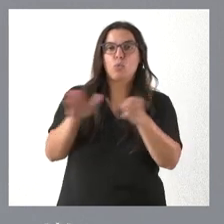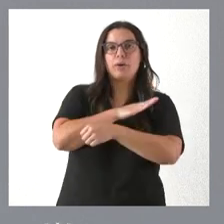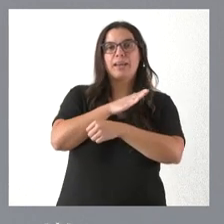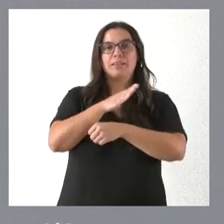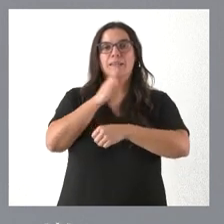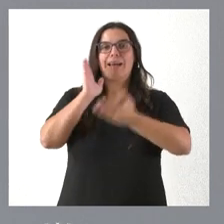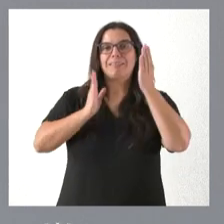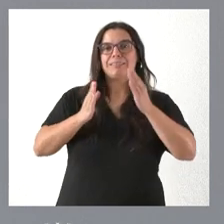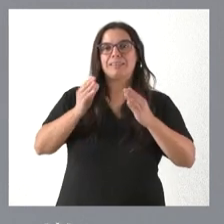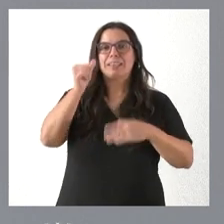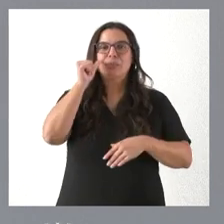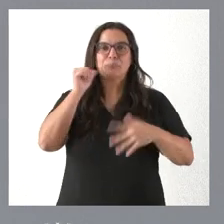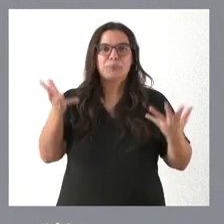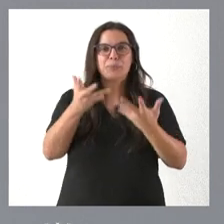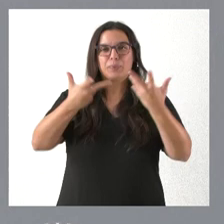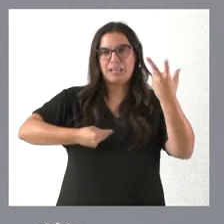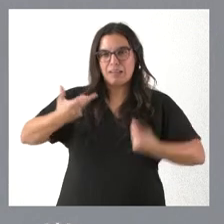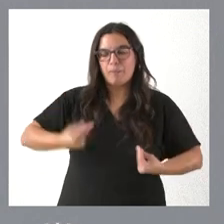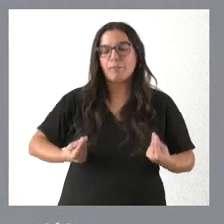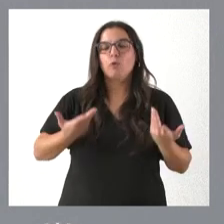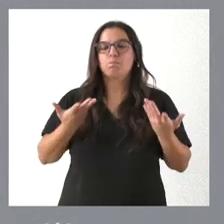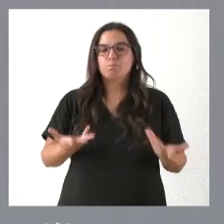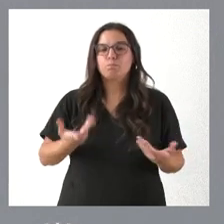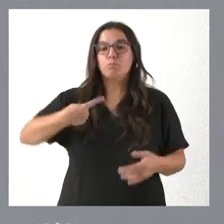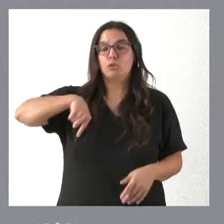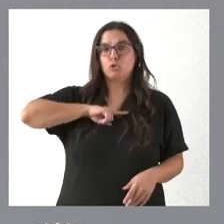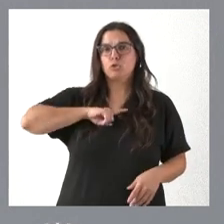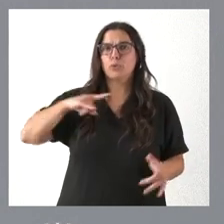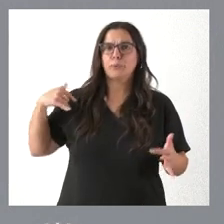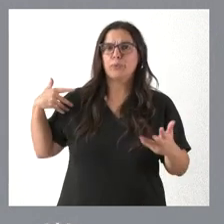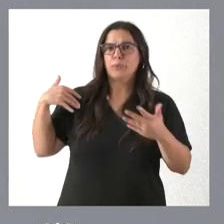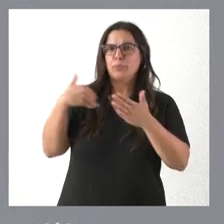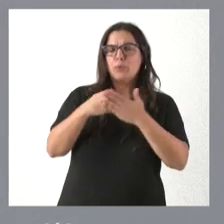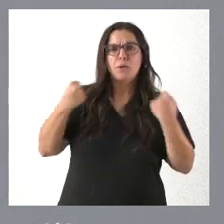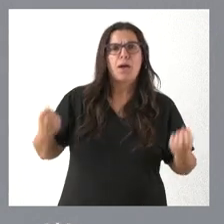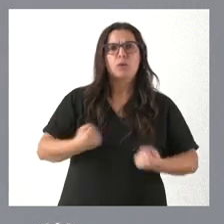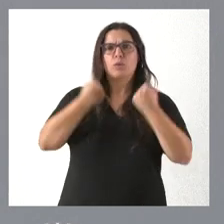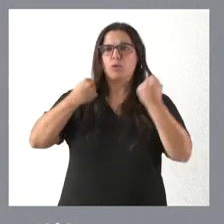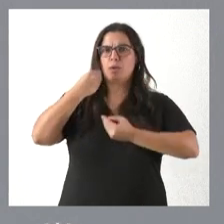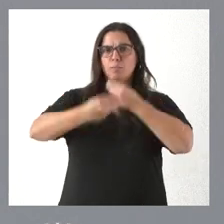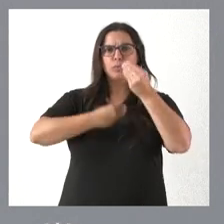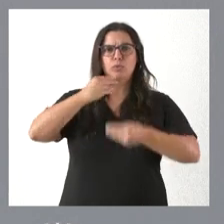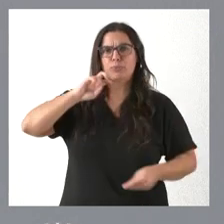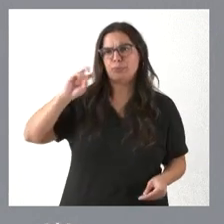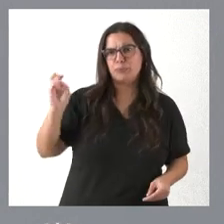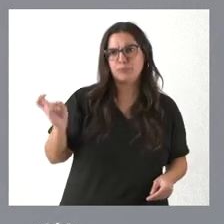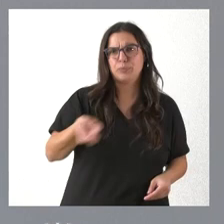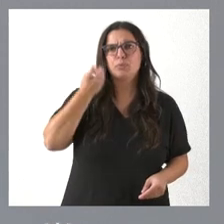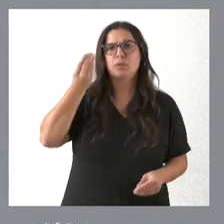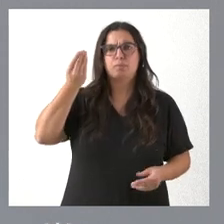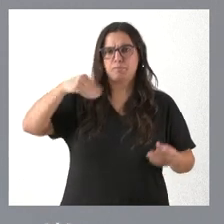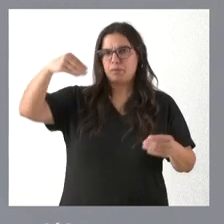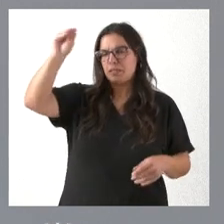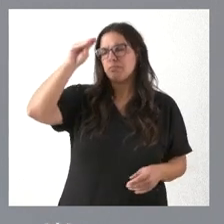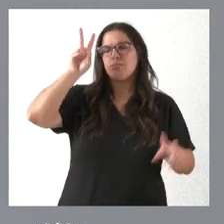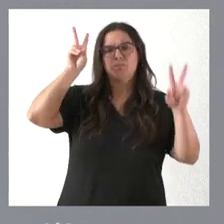de fertilidad Nosotros hemos venido desarrollando todas las actuaciones y alguna más en